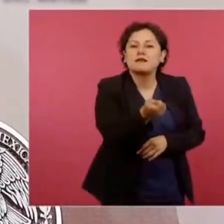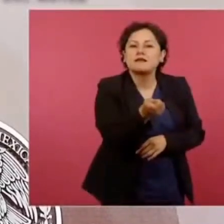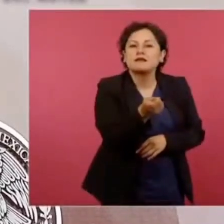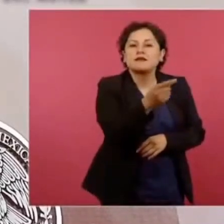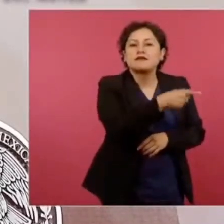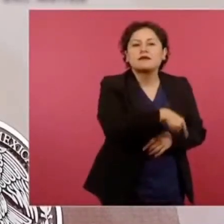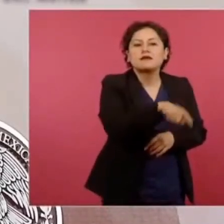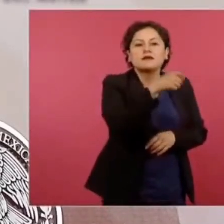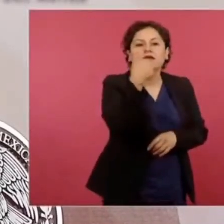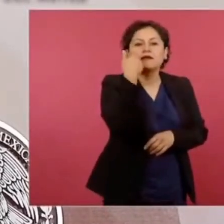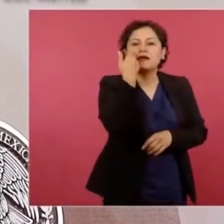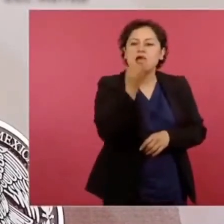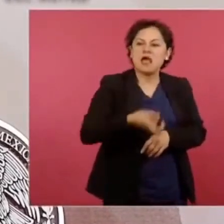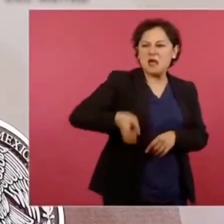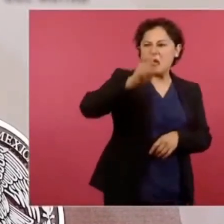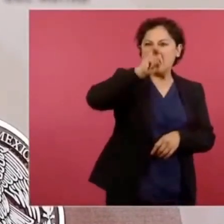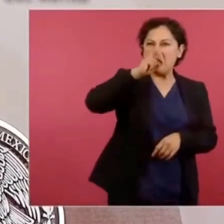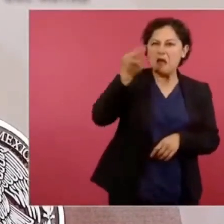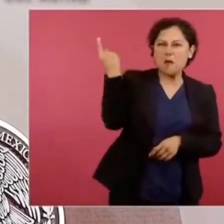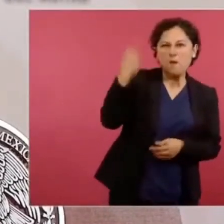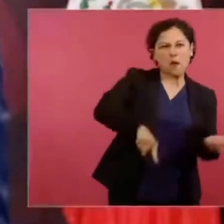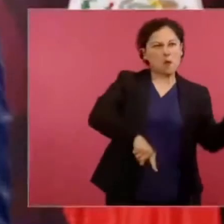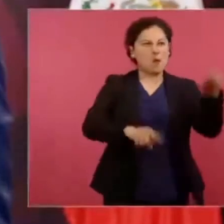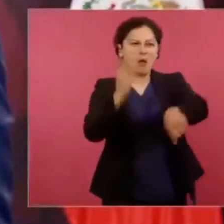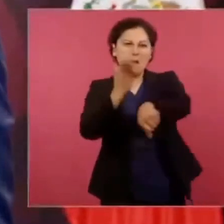con la mano dura,